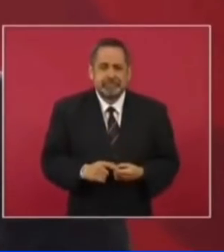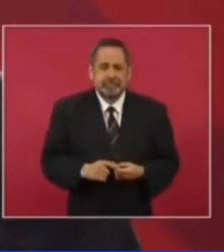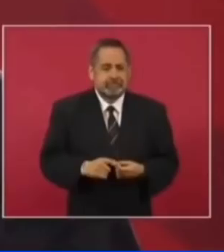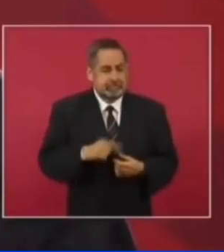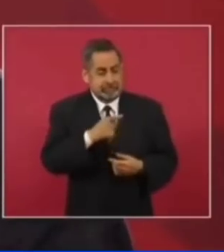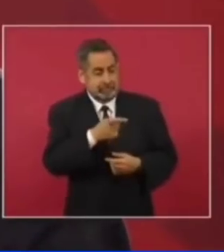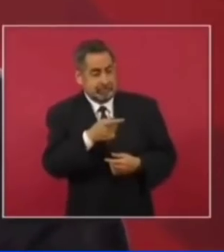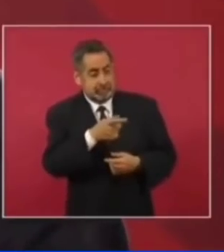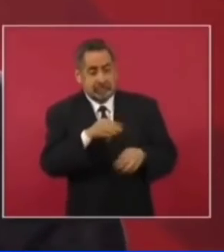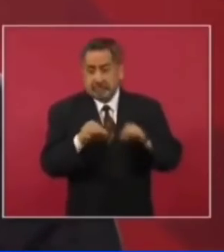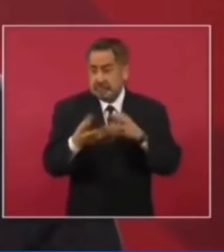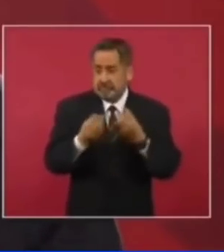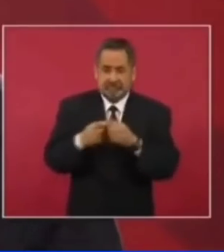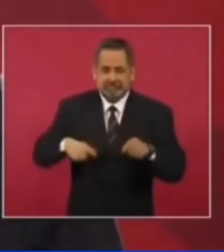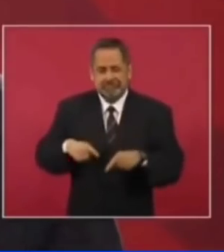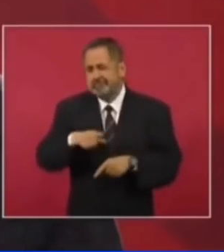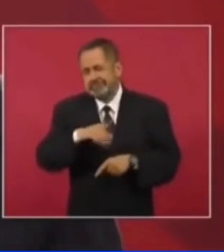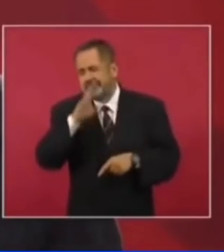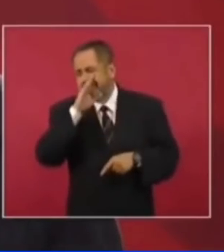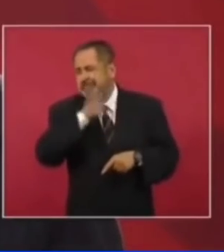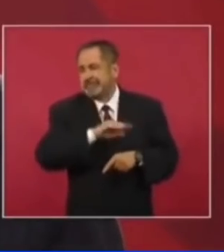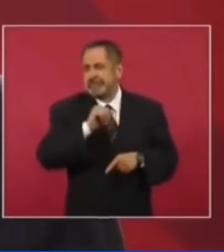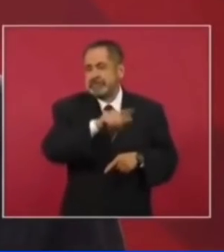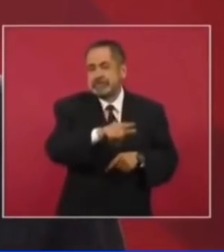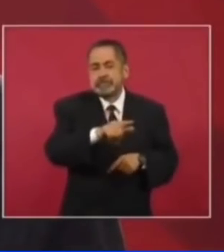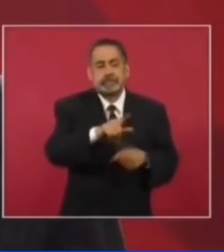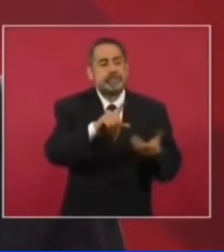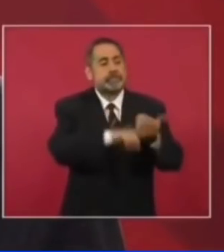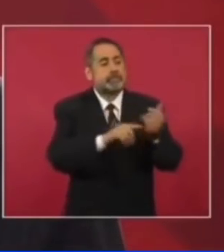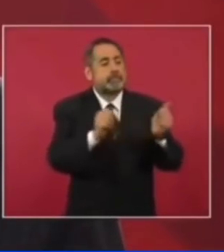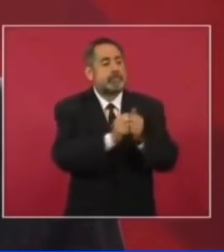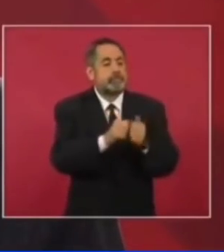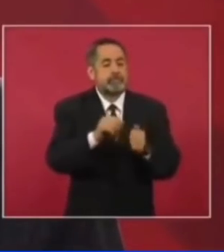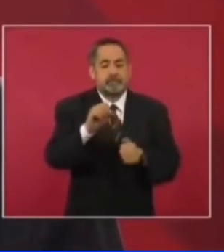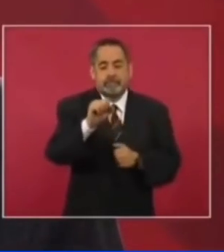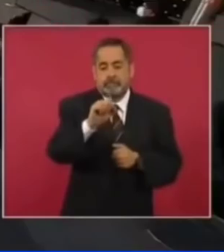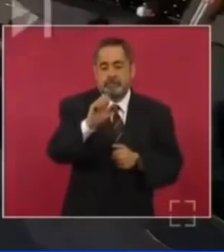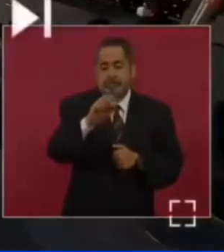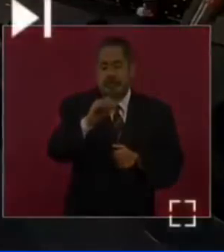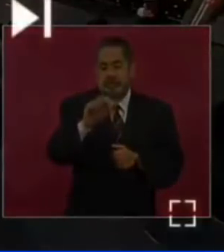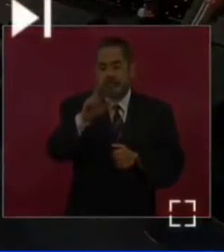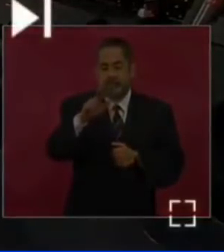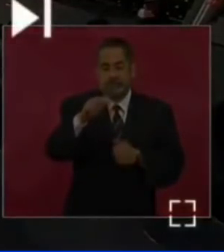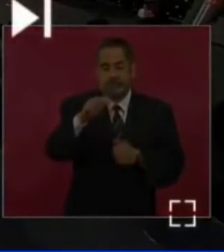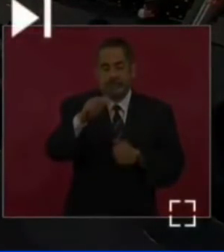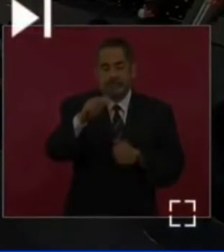llamo servidores públicos de la Secretaría de Marina.